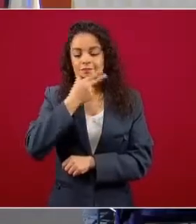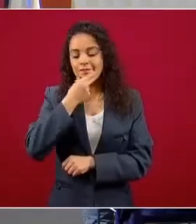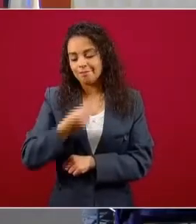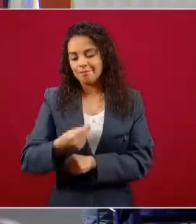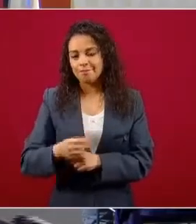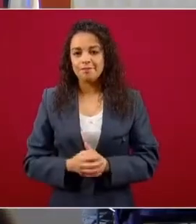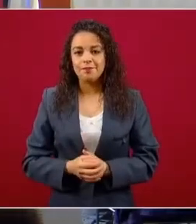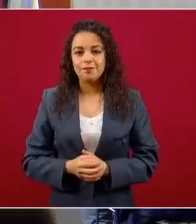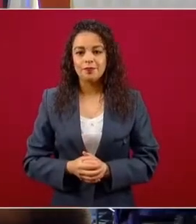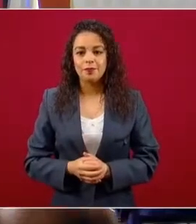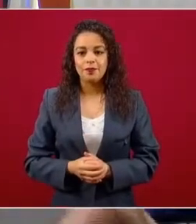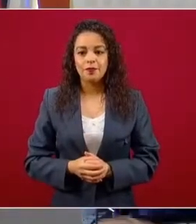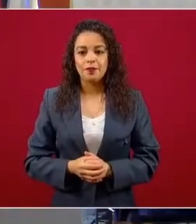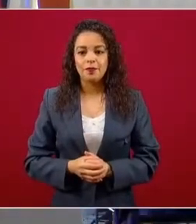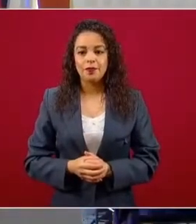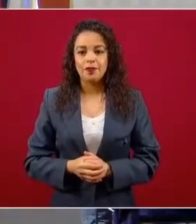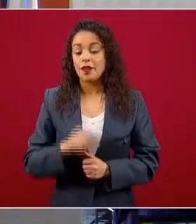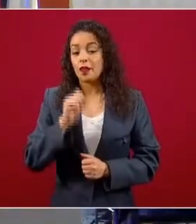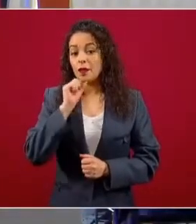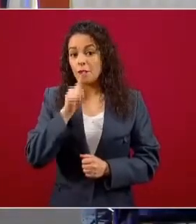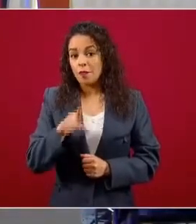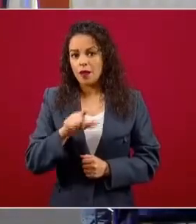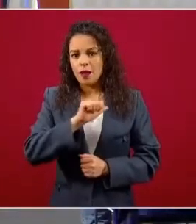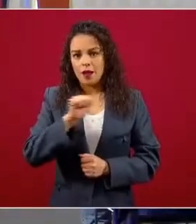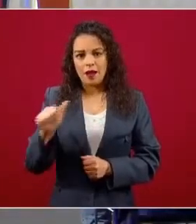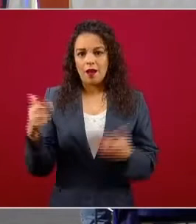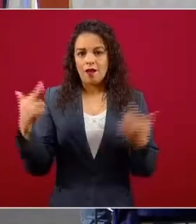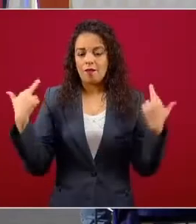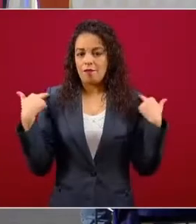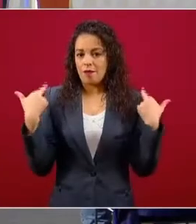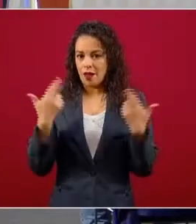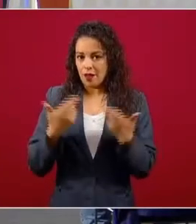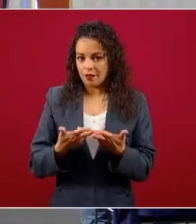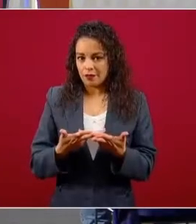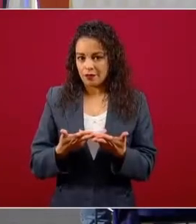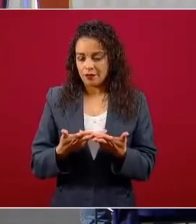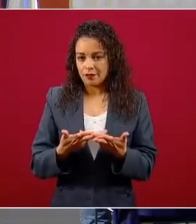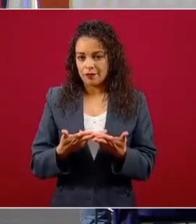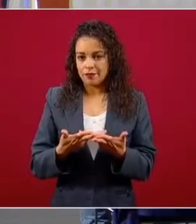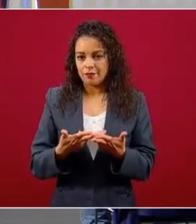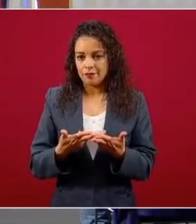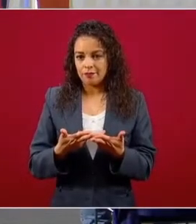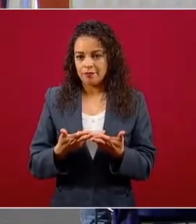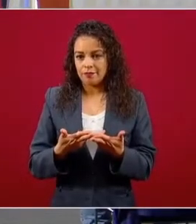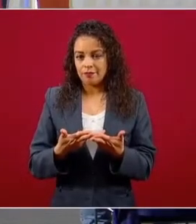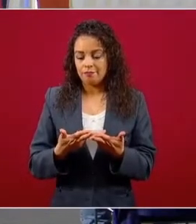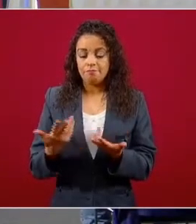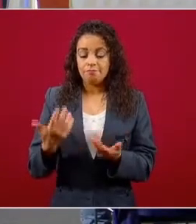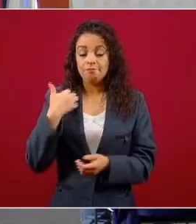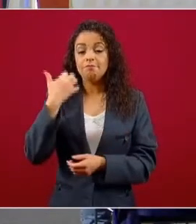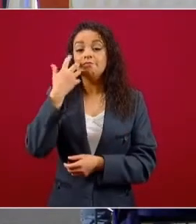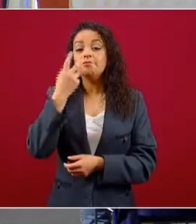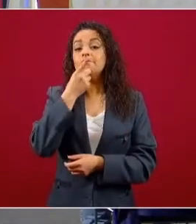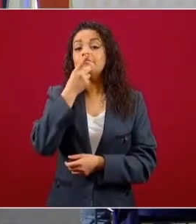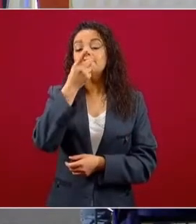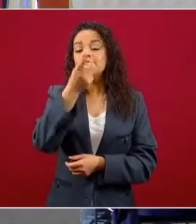ya todas las maestras y los maestros queremos decirles